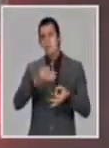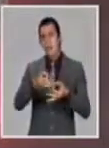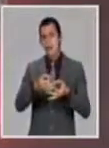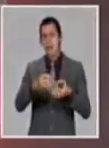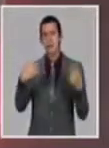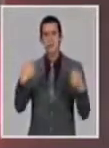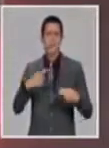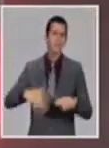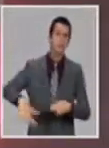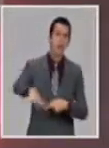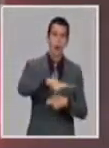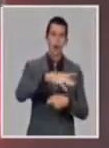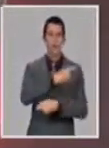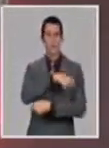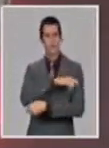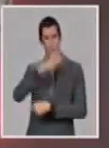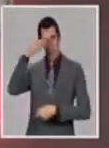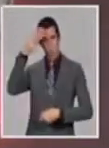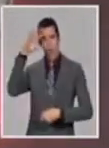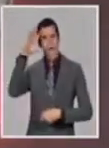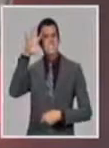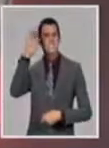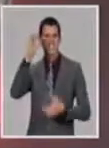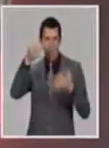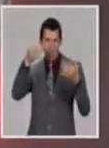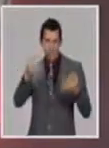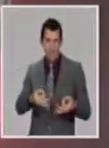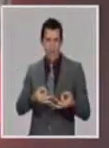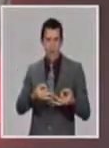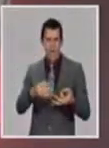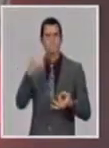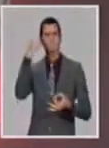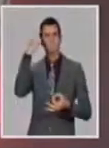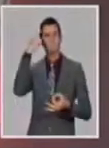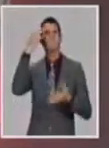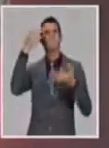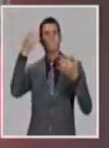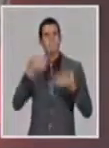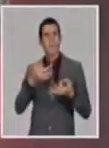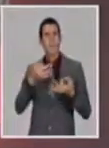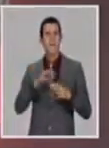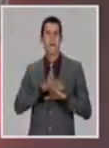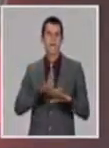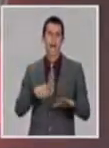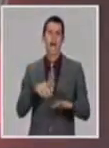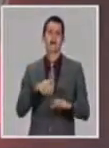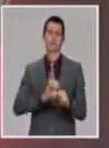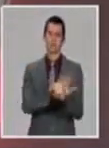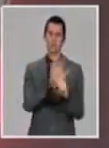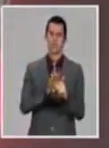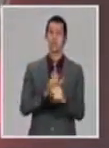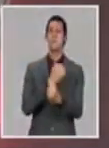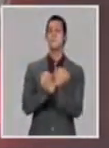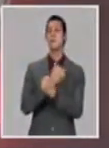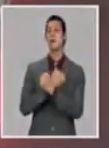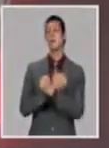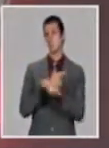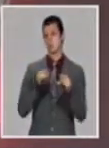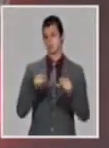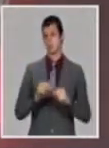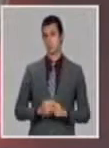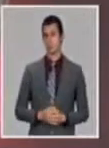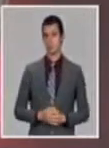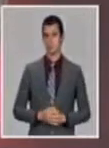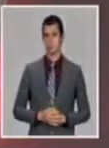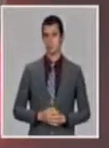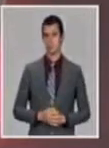creo que hoy podemos hablar de elevar la necesidad de interiorizar el peligro en que nos encontramos. Yo creo que más